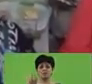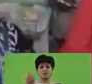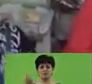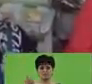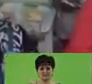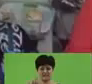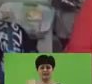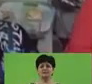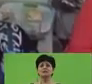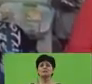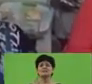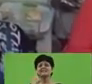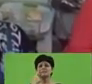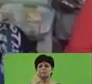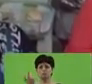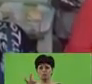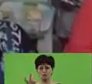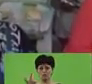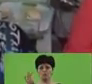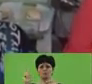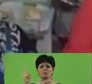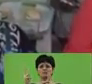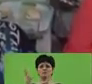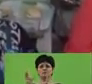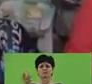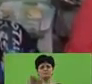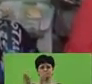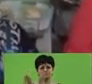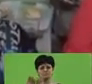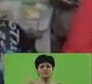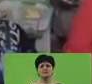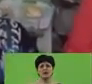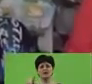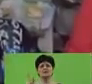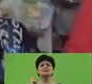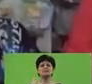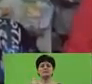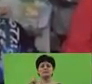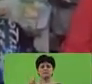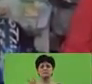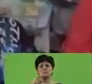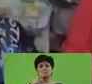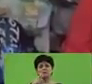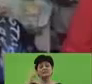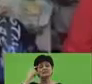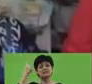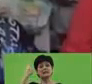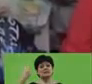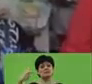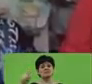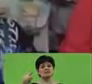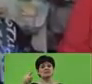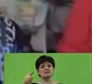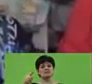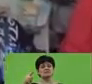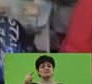y trabajo en institutos de formación docente. Y me parece que es importante empezar a ampliar las miradas para poder